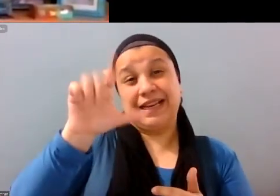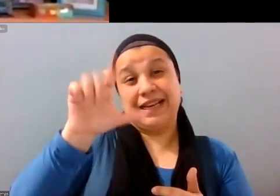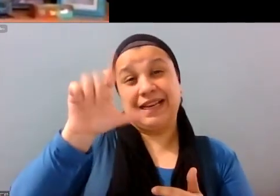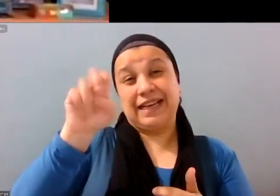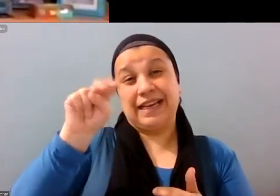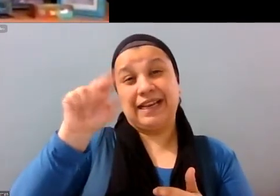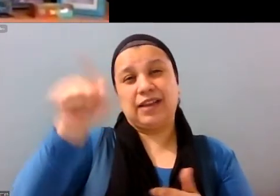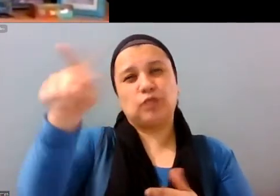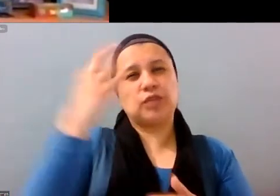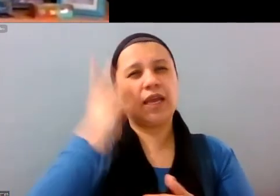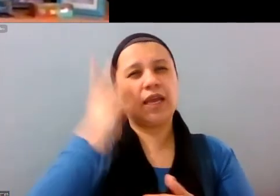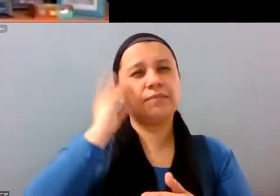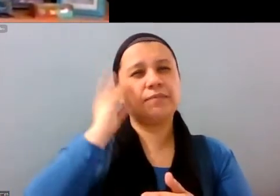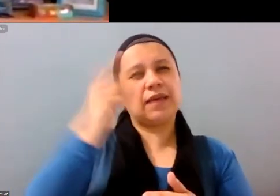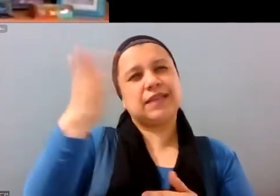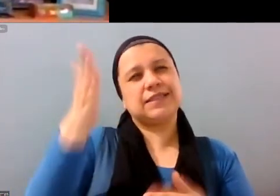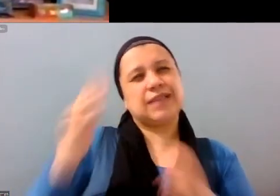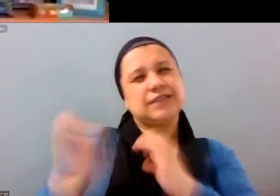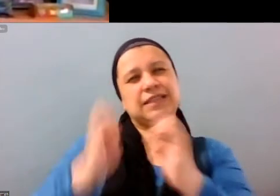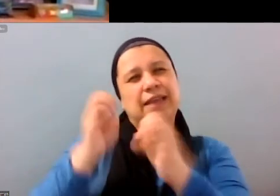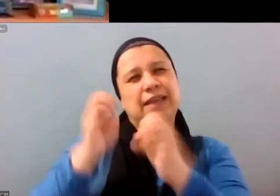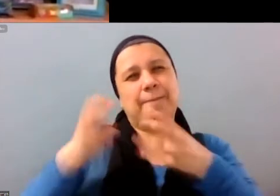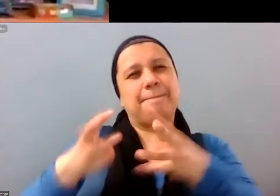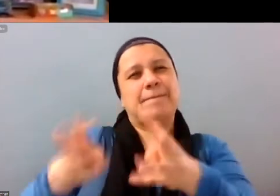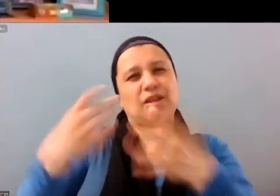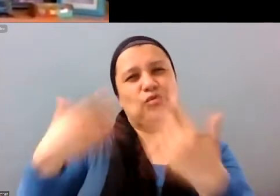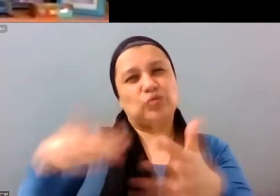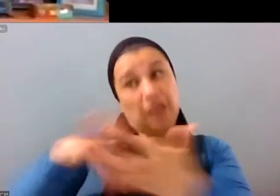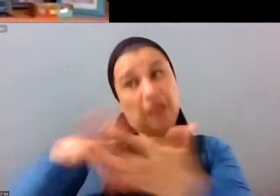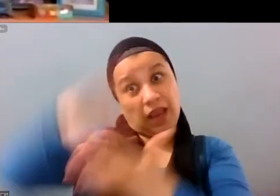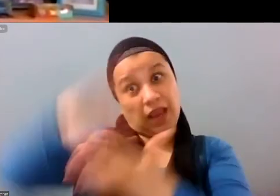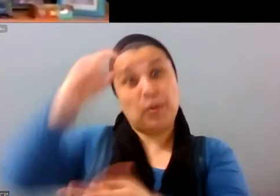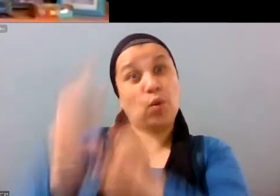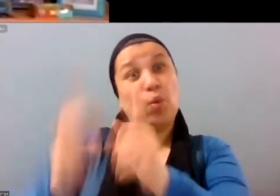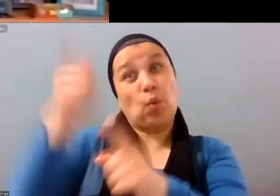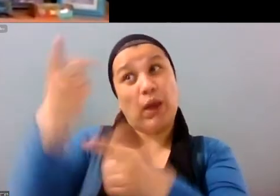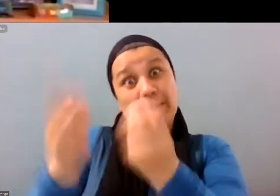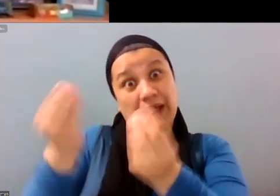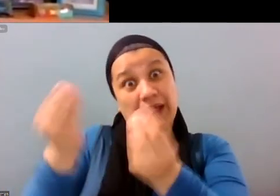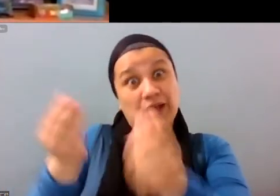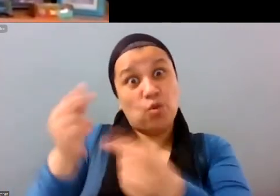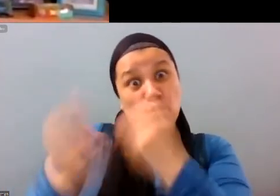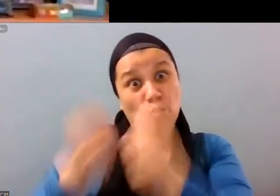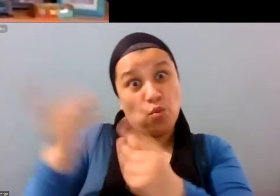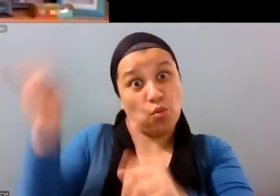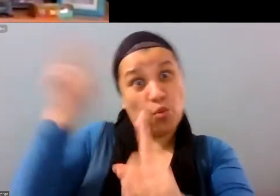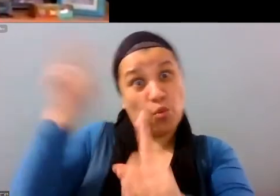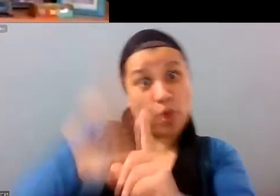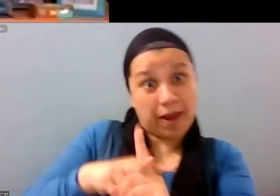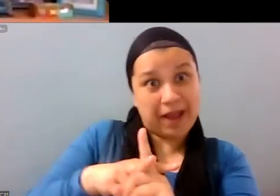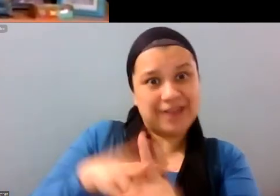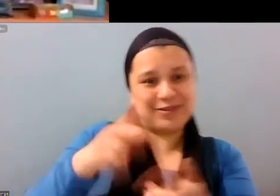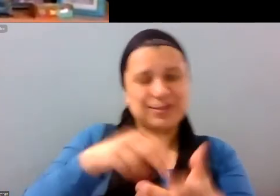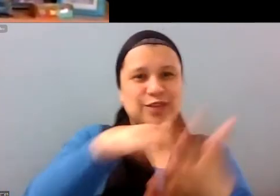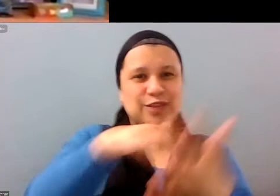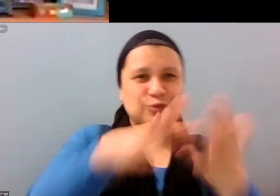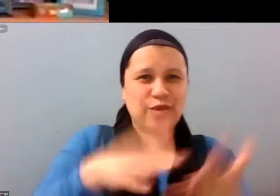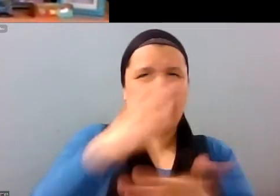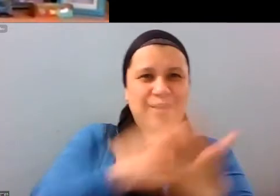estrategias y metodologías que ha tenido que aprender e implementar que en su caso con un estudiante en secundaria dos